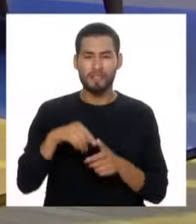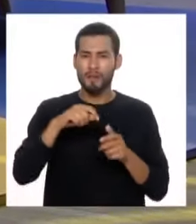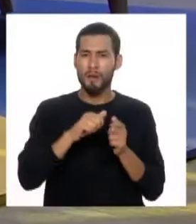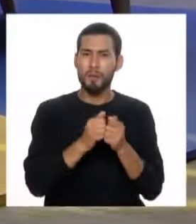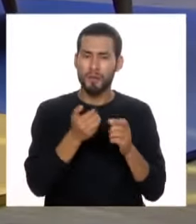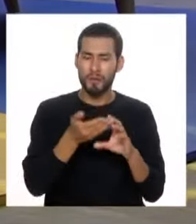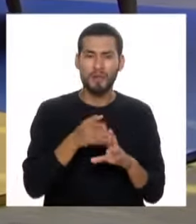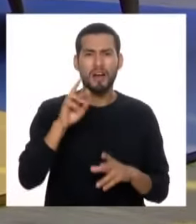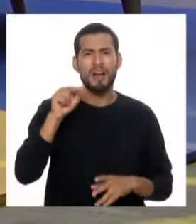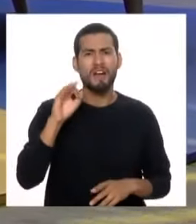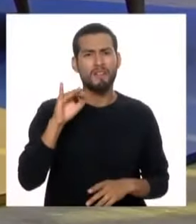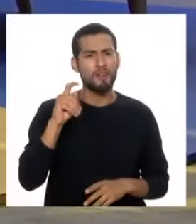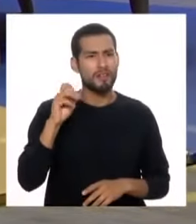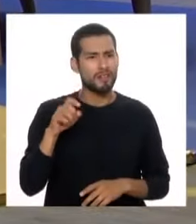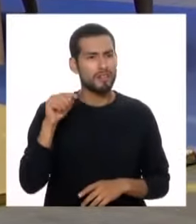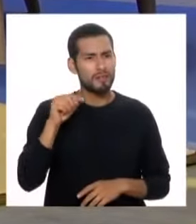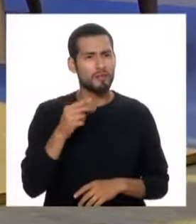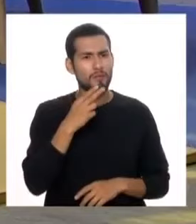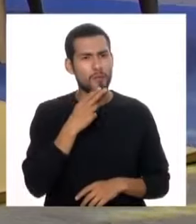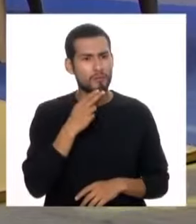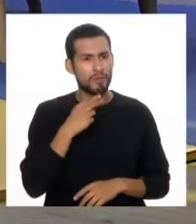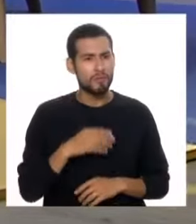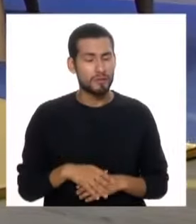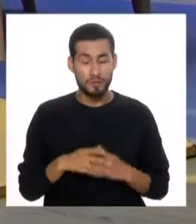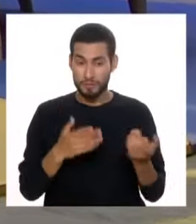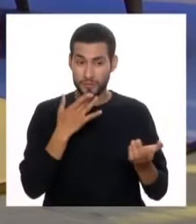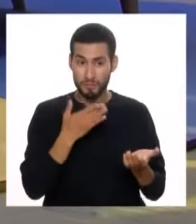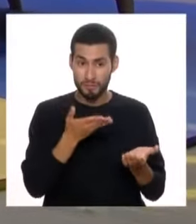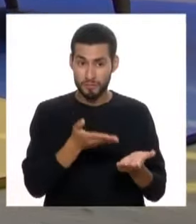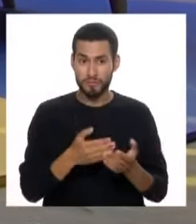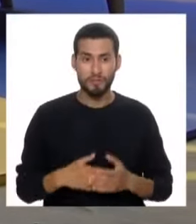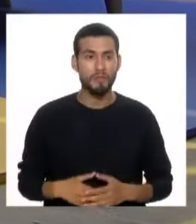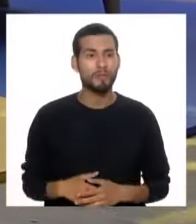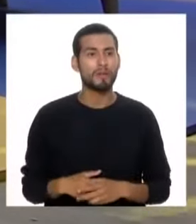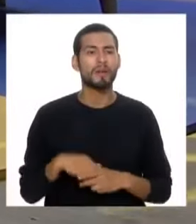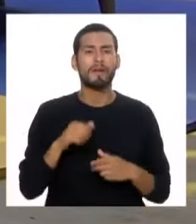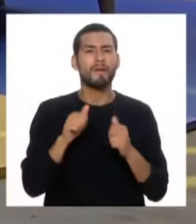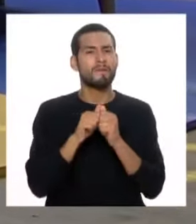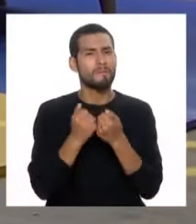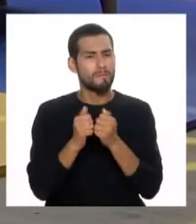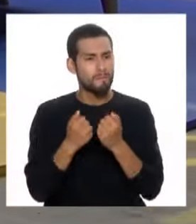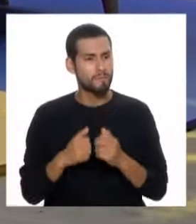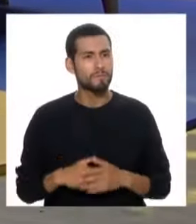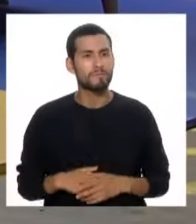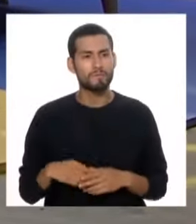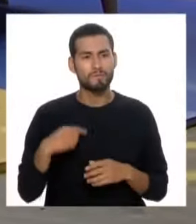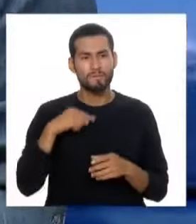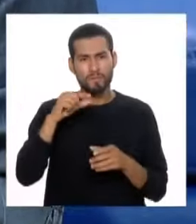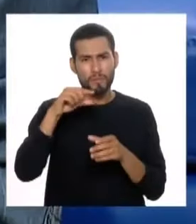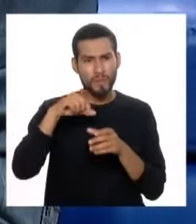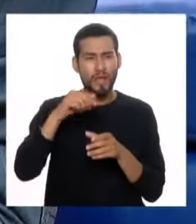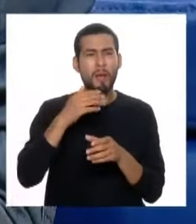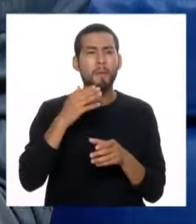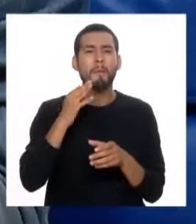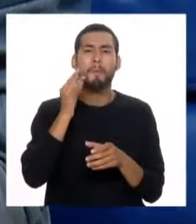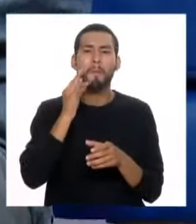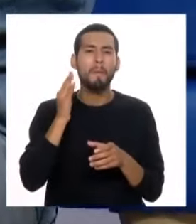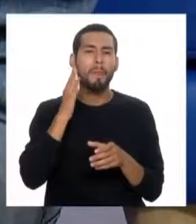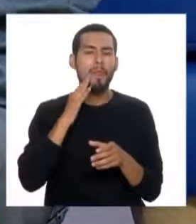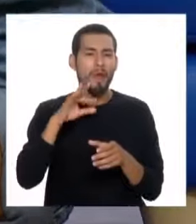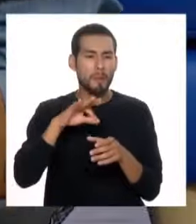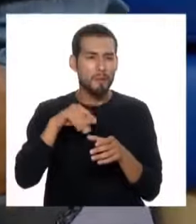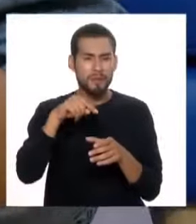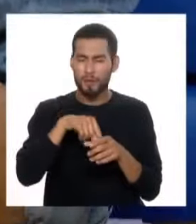pancito. El rampañote también es un dulce que sea. Tienes que probar este rampañote, ¿no? Rampañote, con el pancito. Le acabo de poner miel porque eso tiene que estar